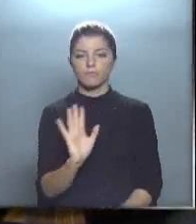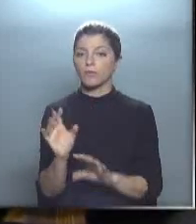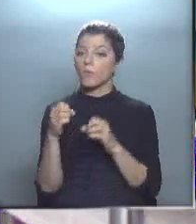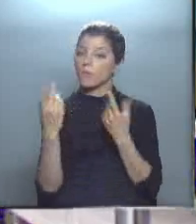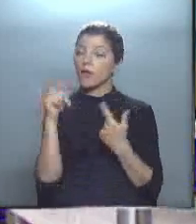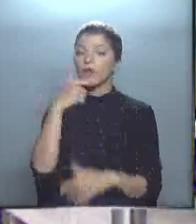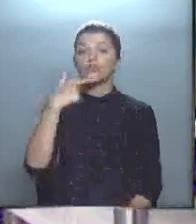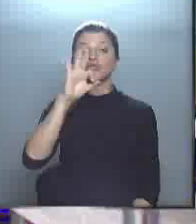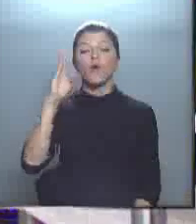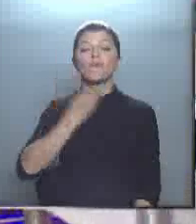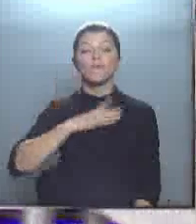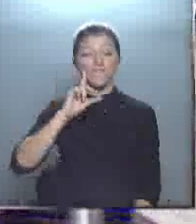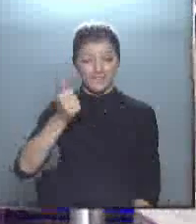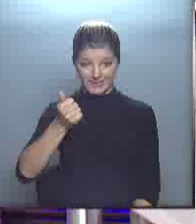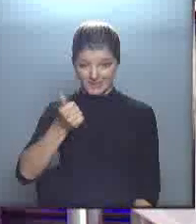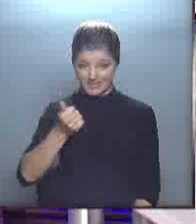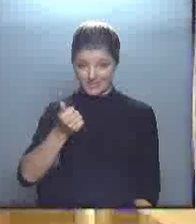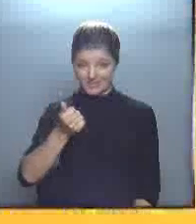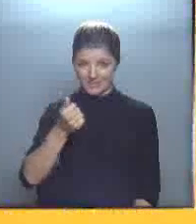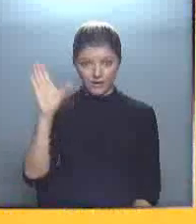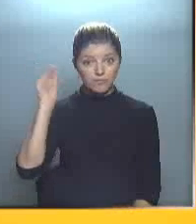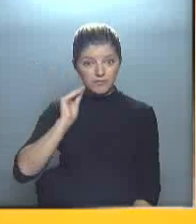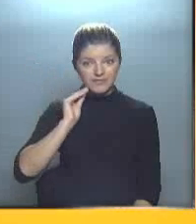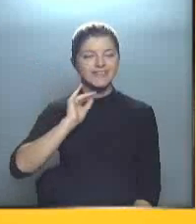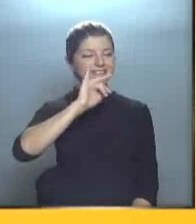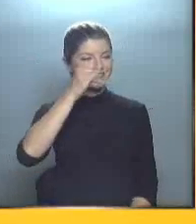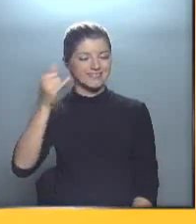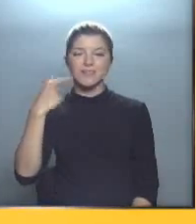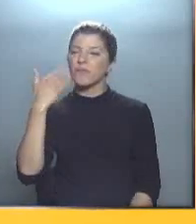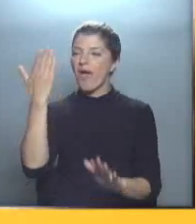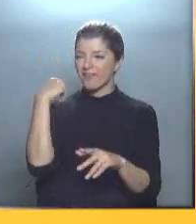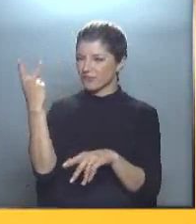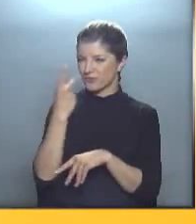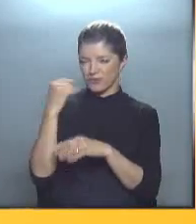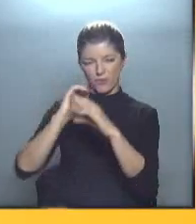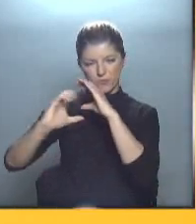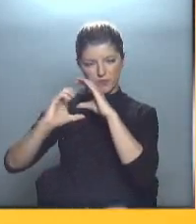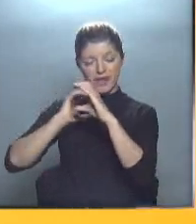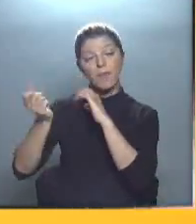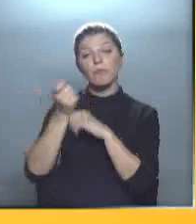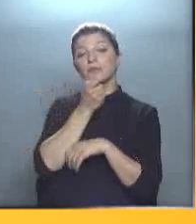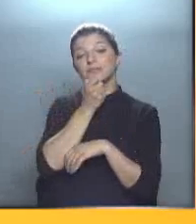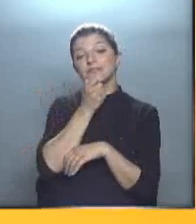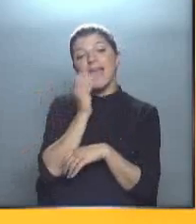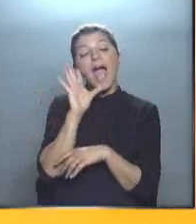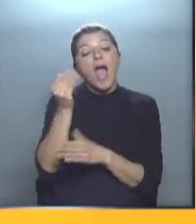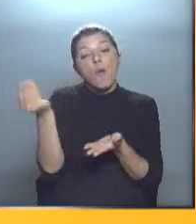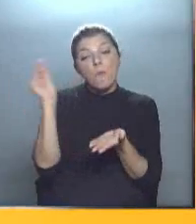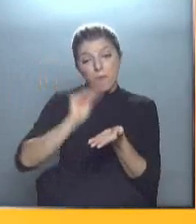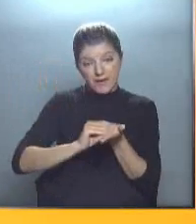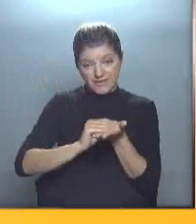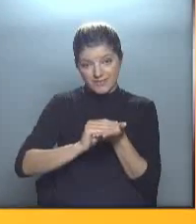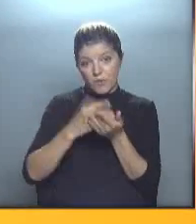¿estás ahí, Sofi? Sí, acá estoy. Bueno, señorita, ya estuve hablando con usted, pero bueno, si quiere seguir sumando opinión,